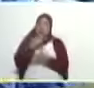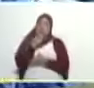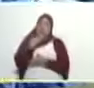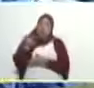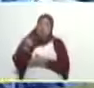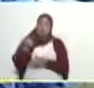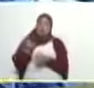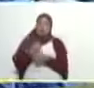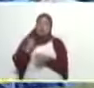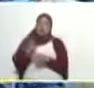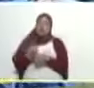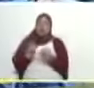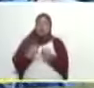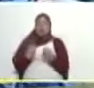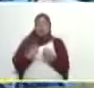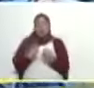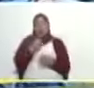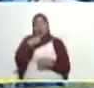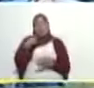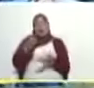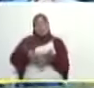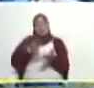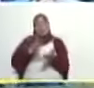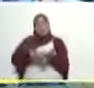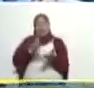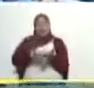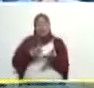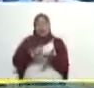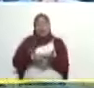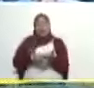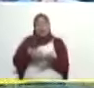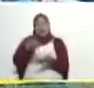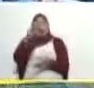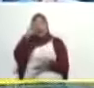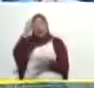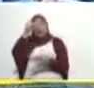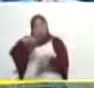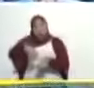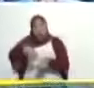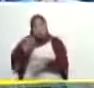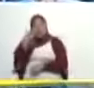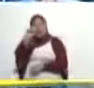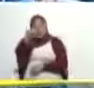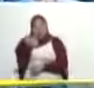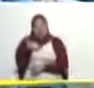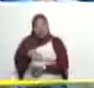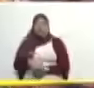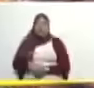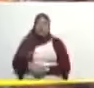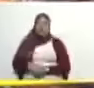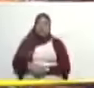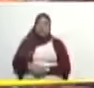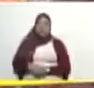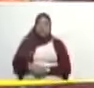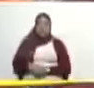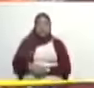mejorando la vida de nuestros pensionados y pensionadas. ¿De acuerdo? Delcy, por favor.